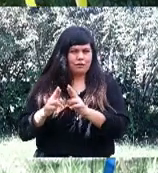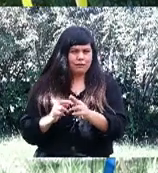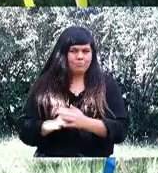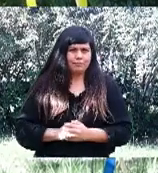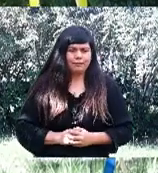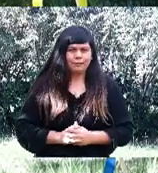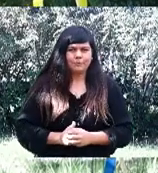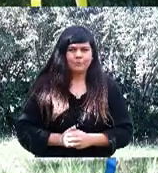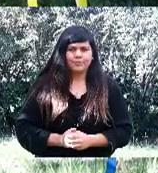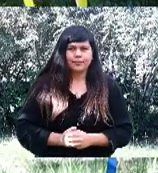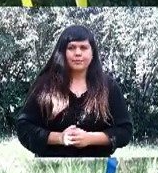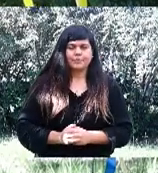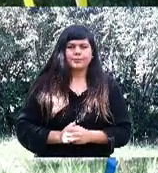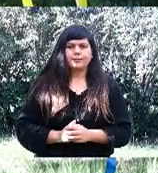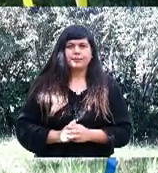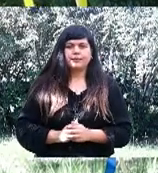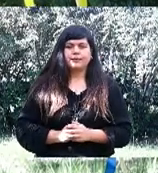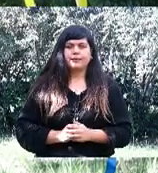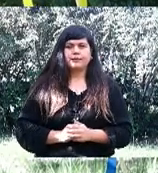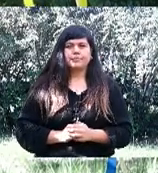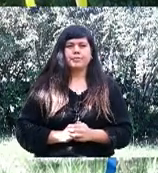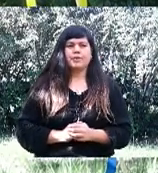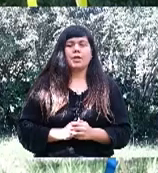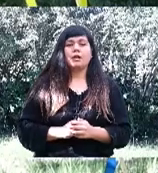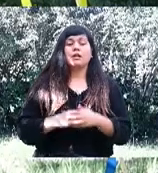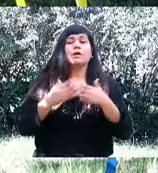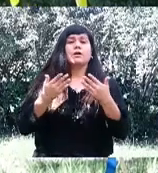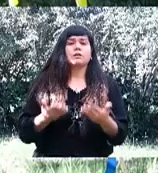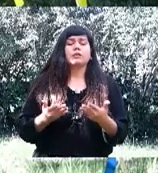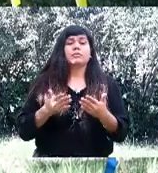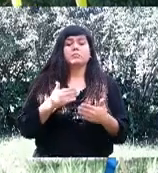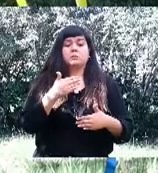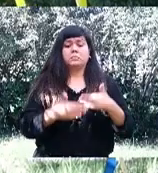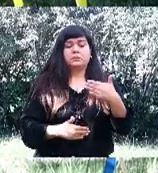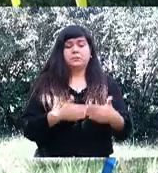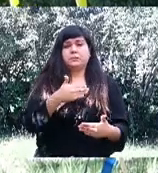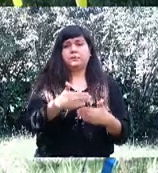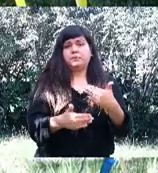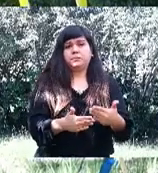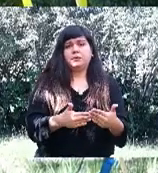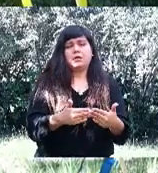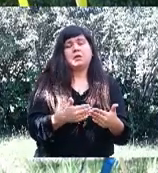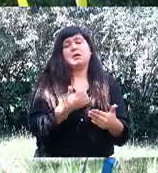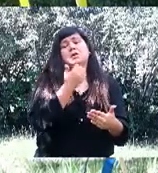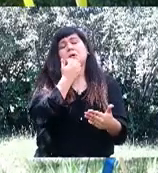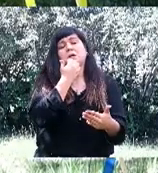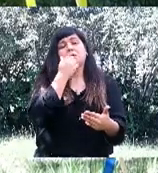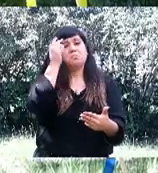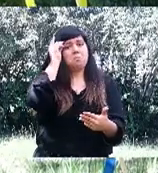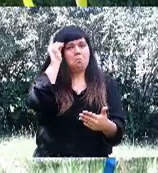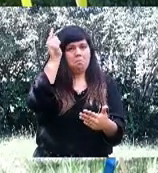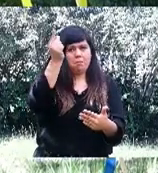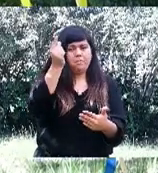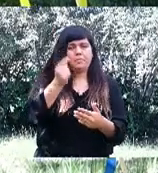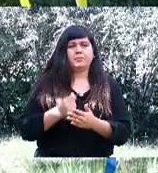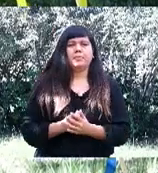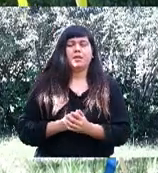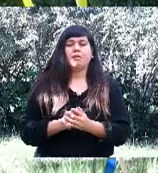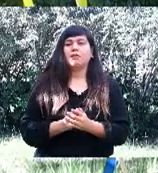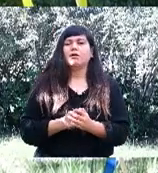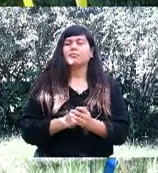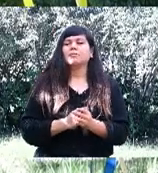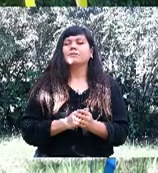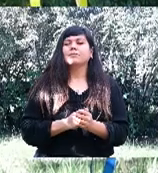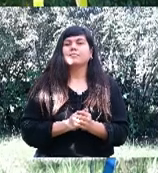por favor bueno Y entonces en ese proceso nos embarcamos en la idea de e de hacer